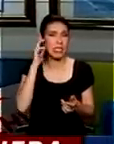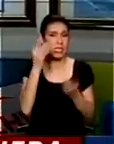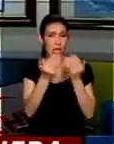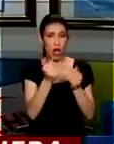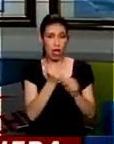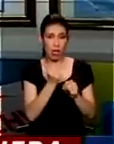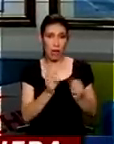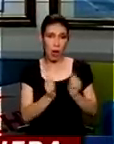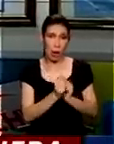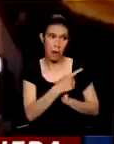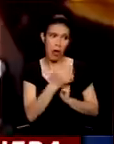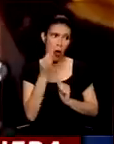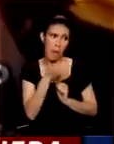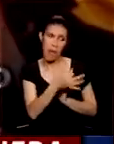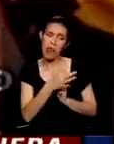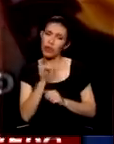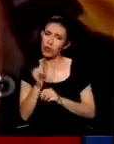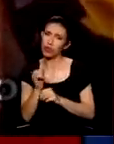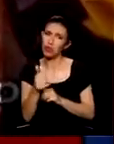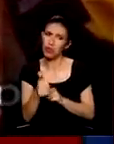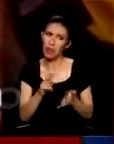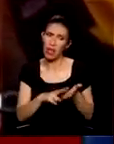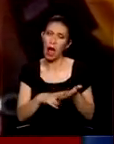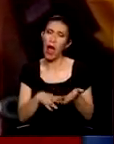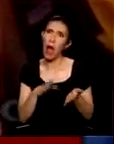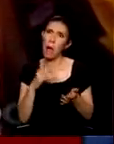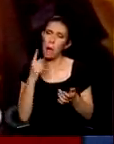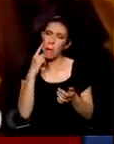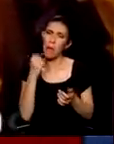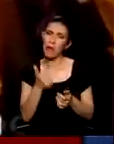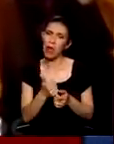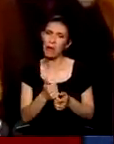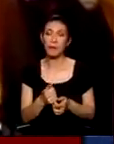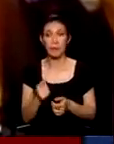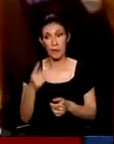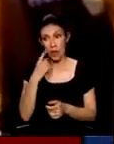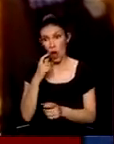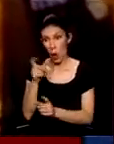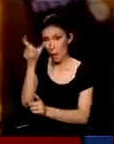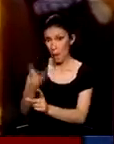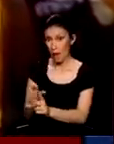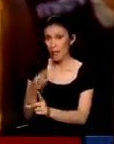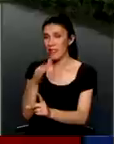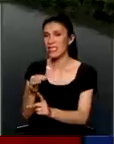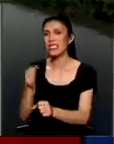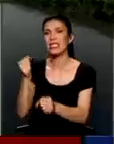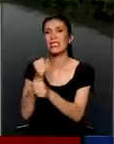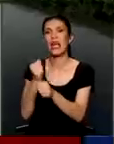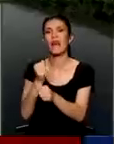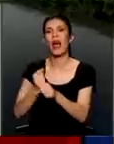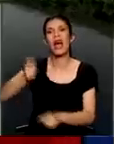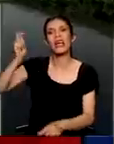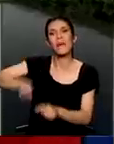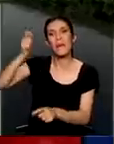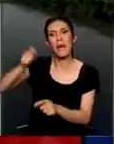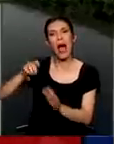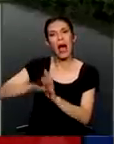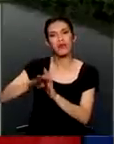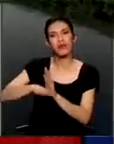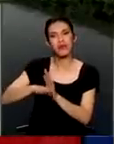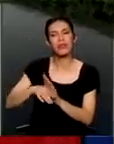con nosotros, me confié ahí. Supuestamente el joven acusado trabajaba con empresas de remates, por lo que les conseguía a los